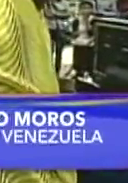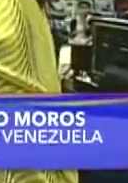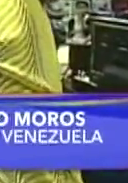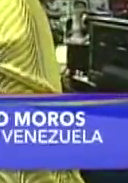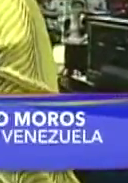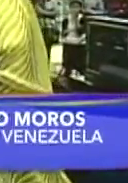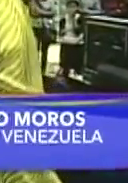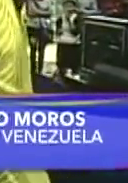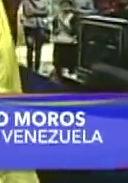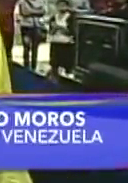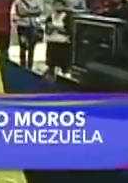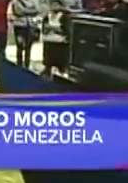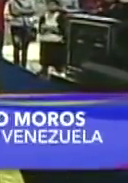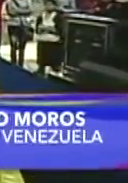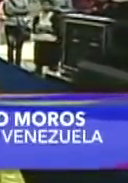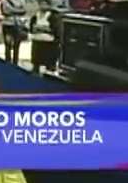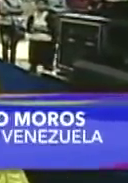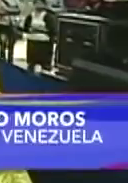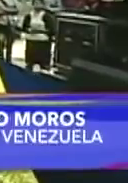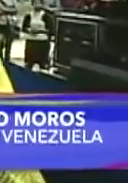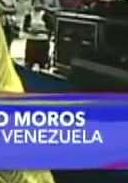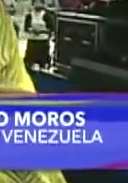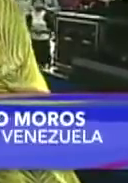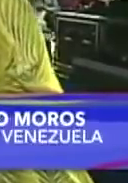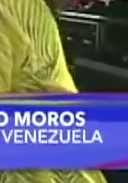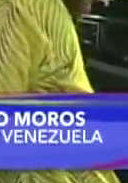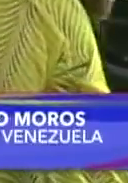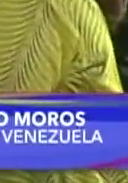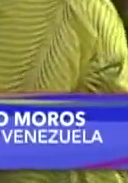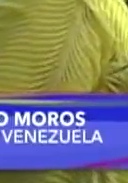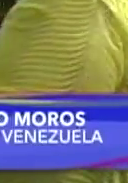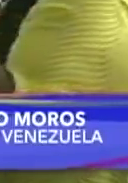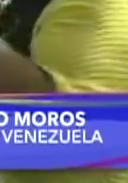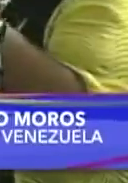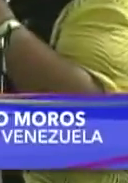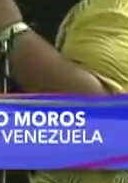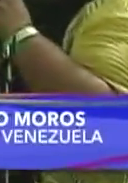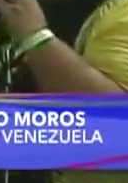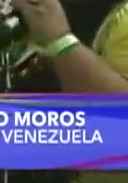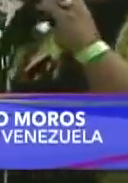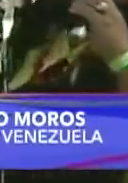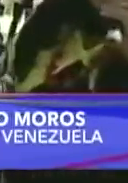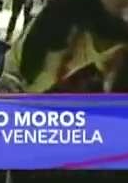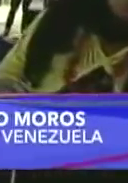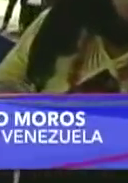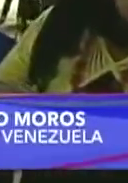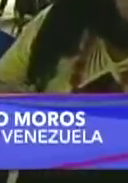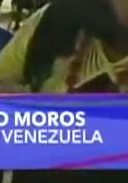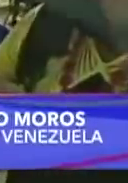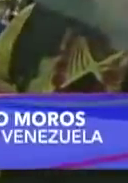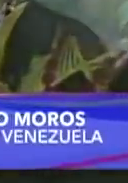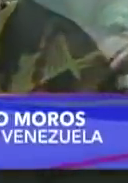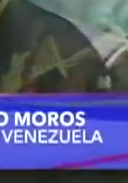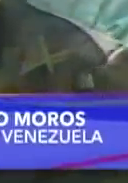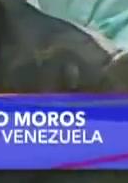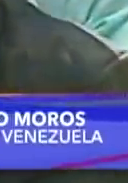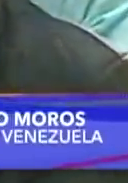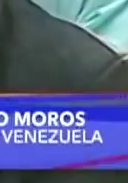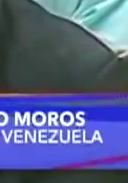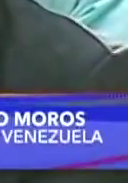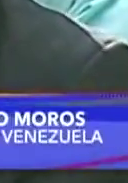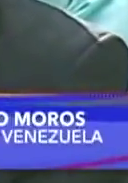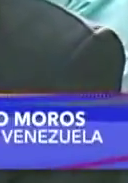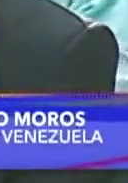con los más vulnerables en el país, y en esta oportunidad justamente sirve este